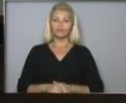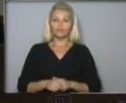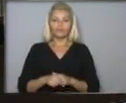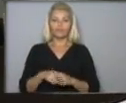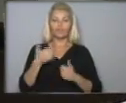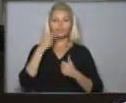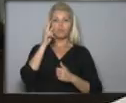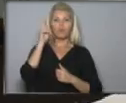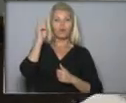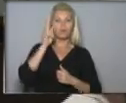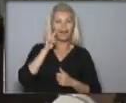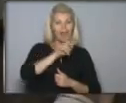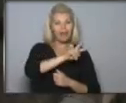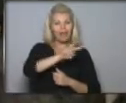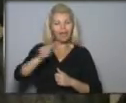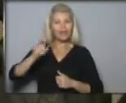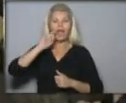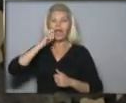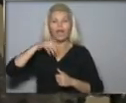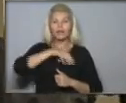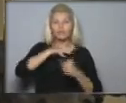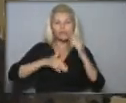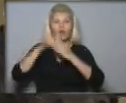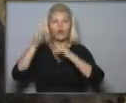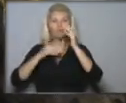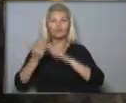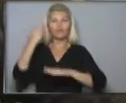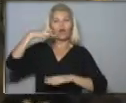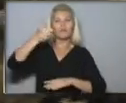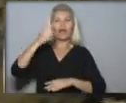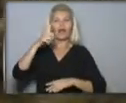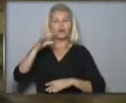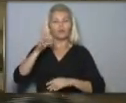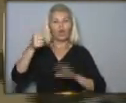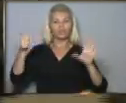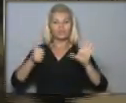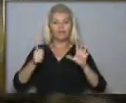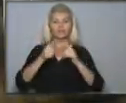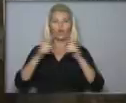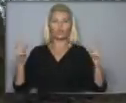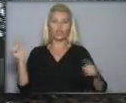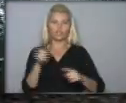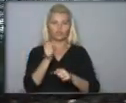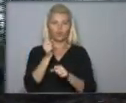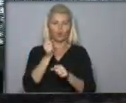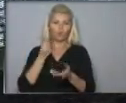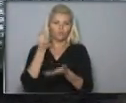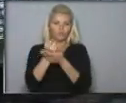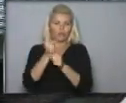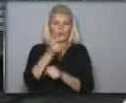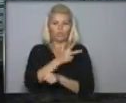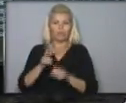Se aprecia la estupenda arquitectura que quiso Pablo VI durante su pontificado para